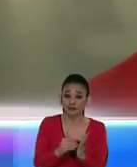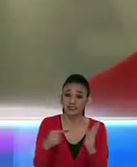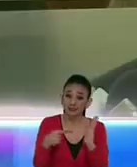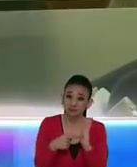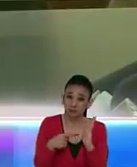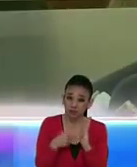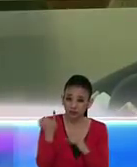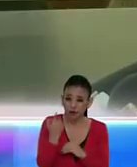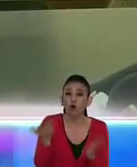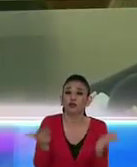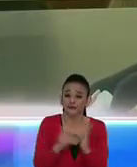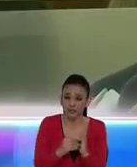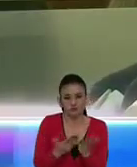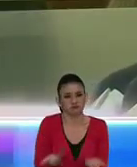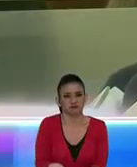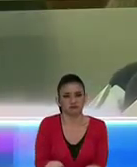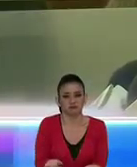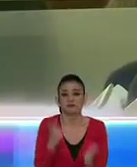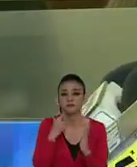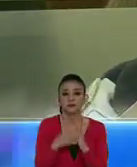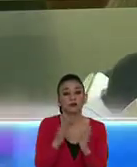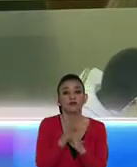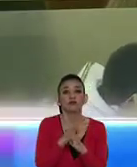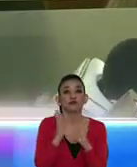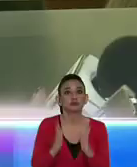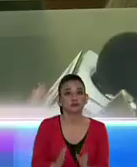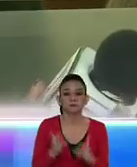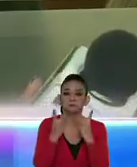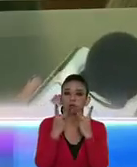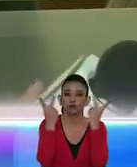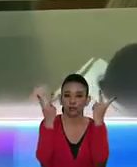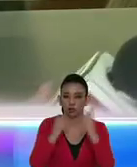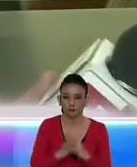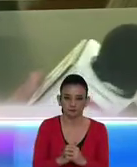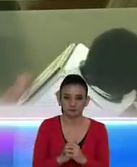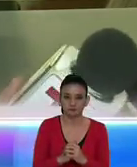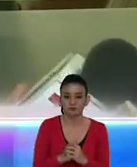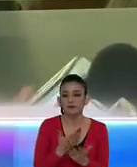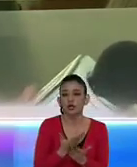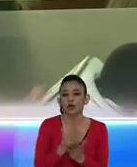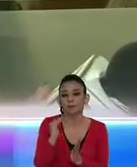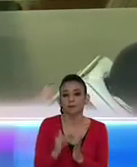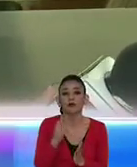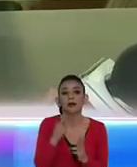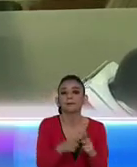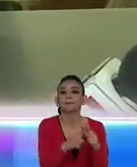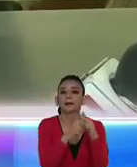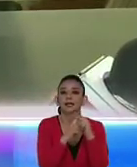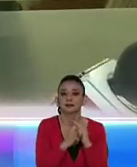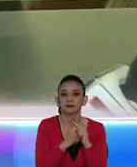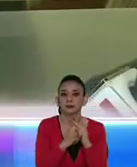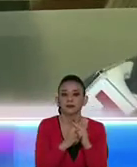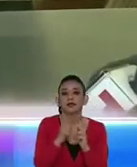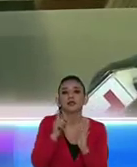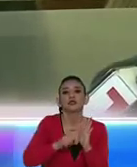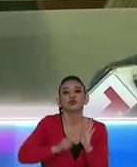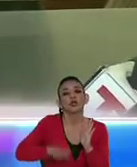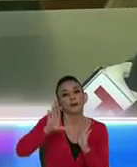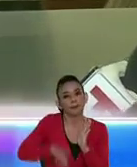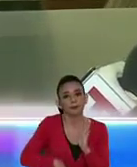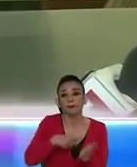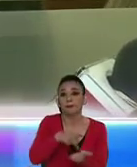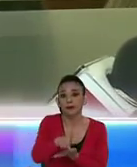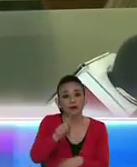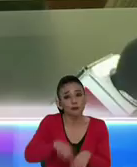¿Qué pasa cuando un funcionario público de clase media sacó un crédito y le bajan el sueldo? No va a poder pagar